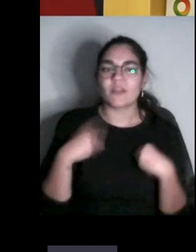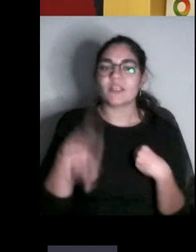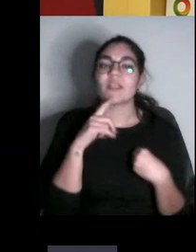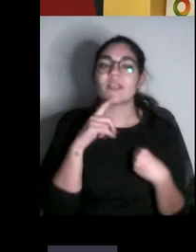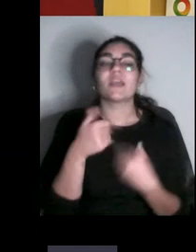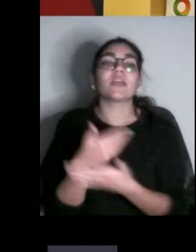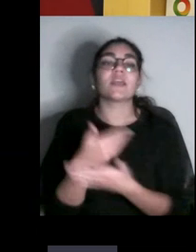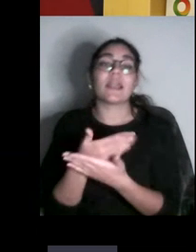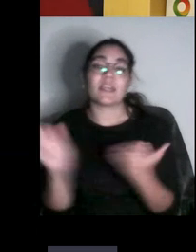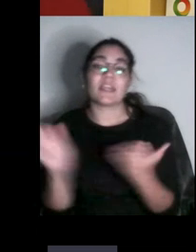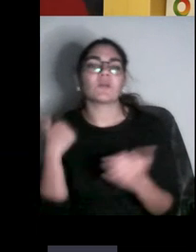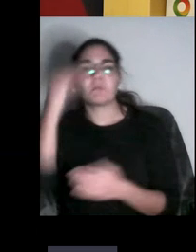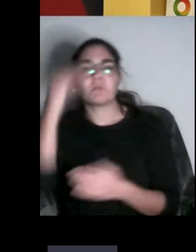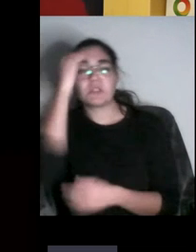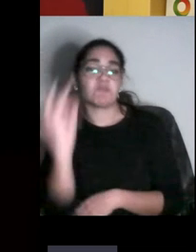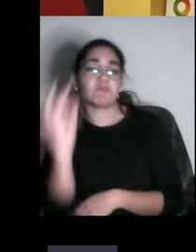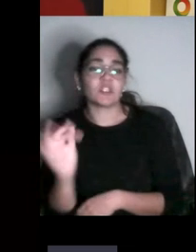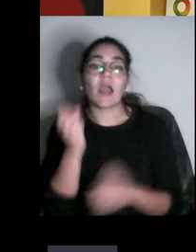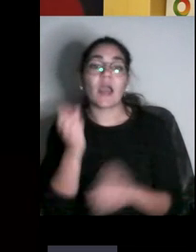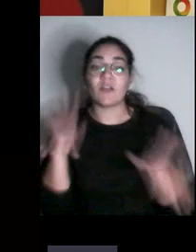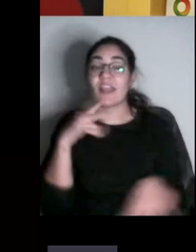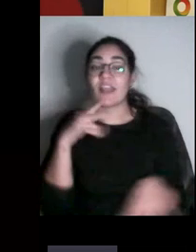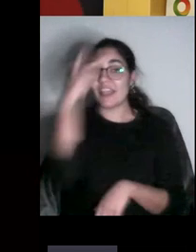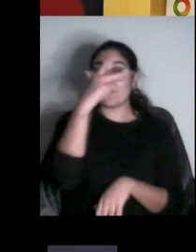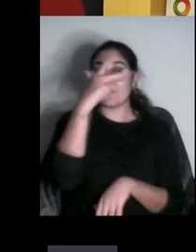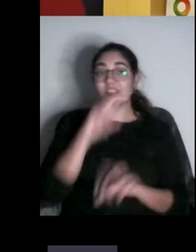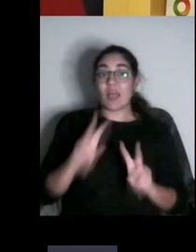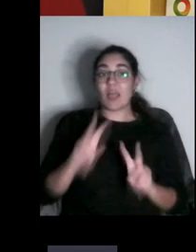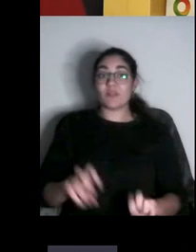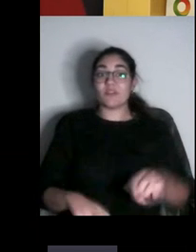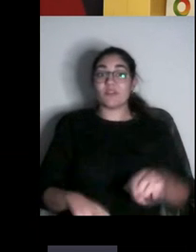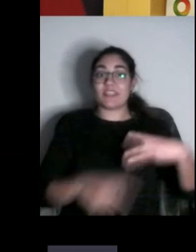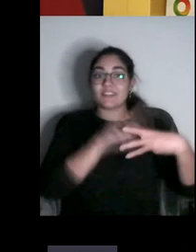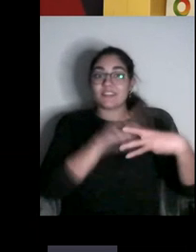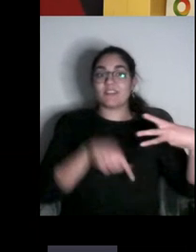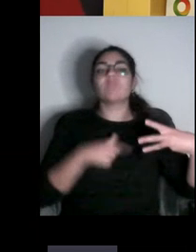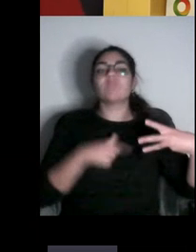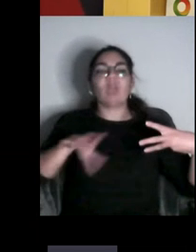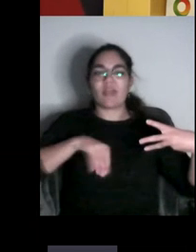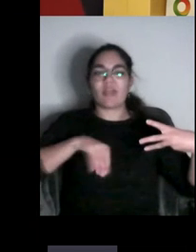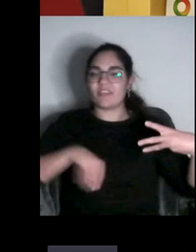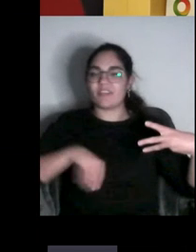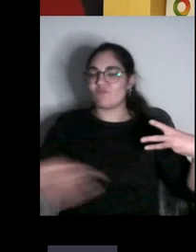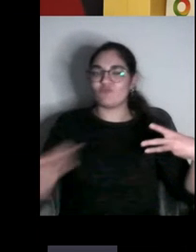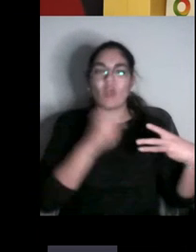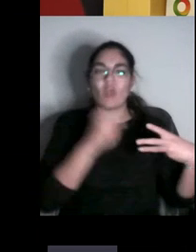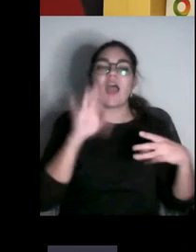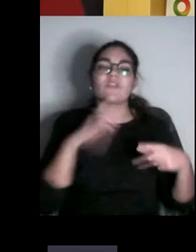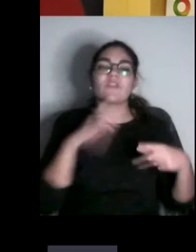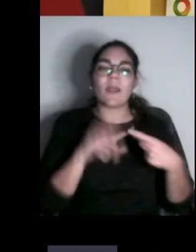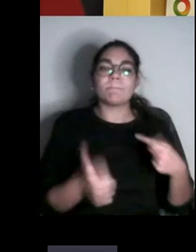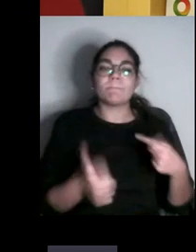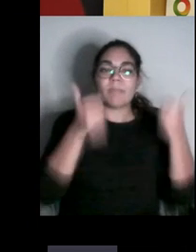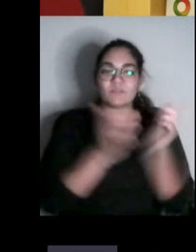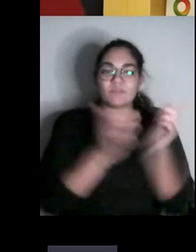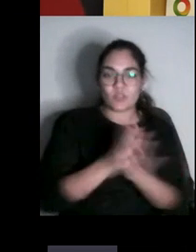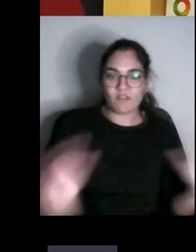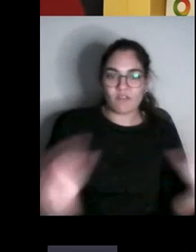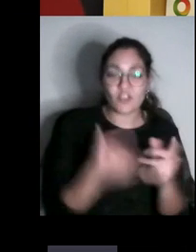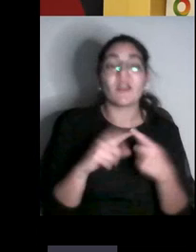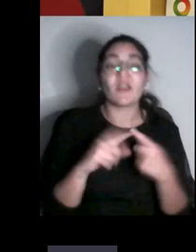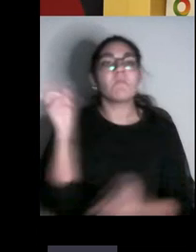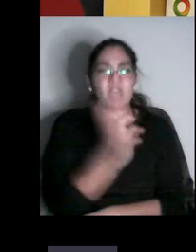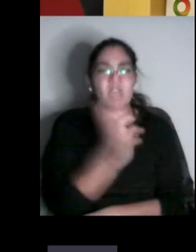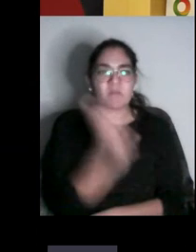que aceptamos las tres hipótesis que hay planteados mi compañera a la que lo conseguimos más motivación más asistencia a clase y mejores